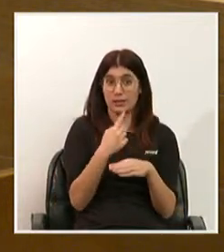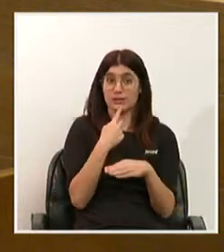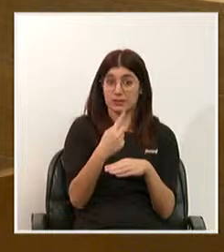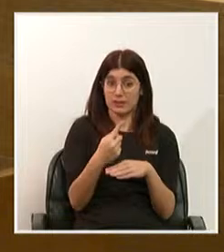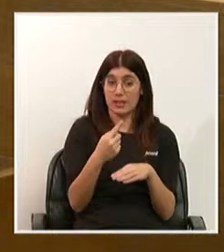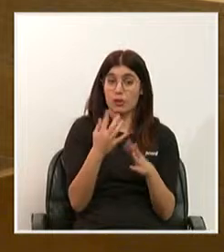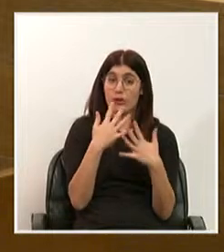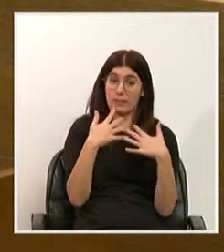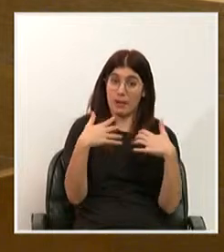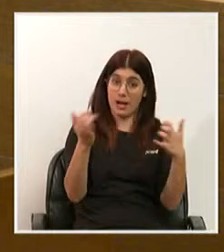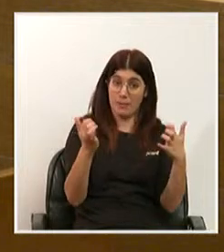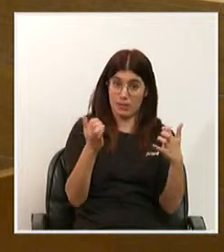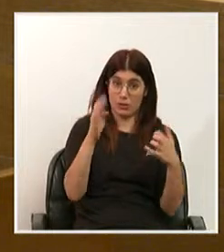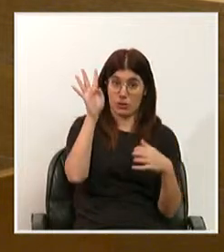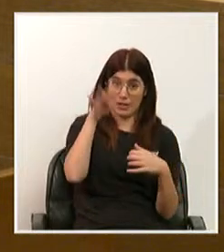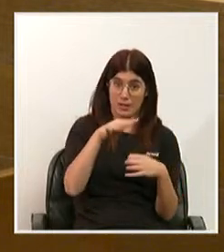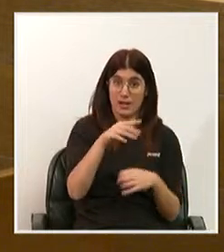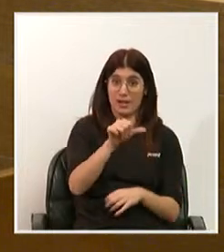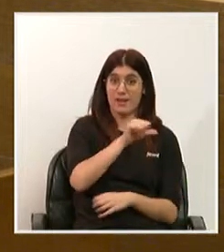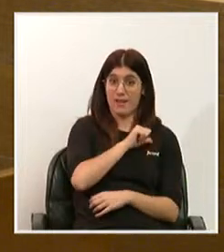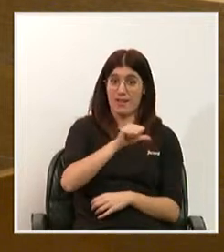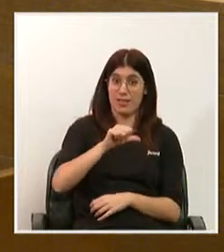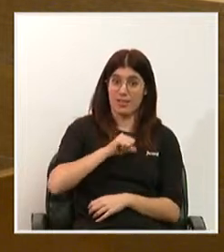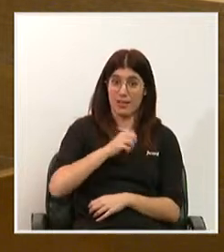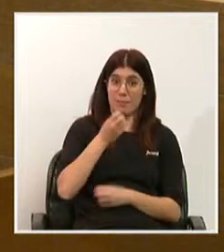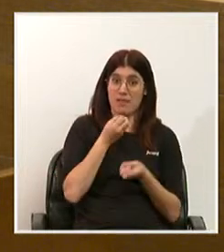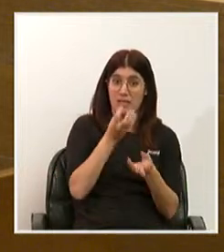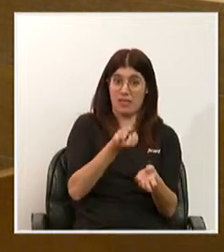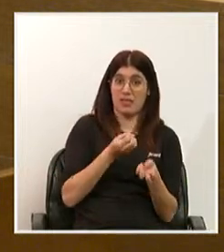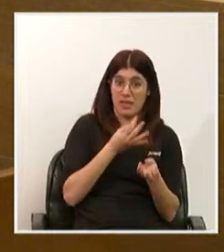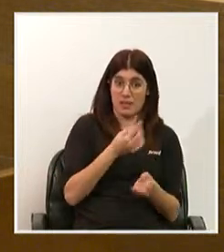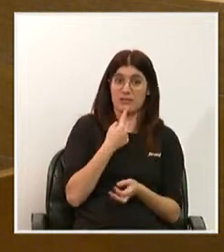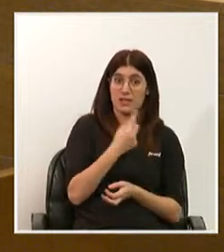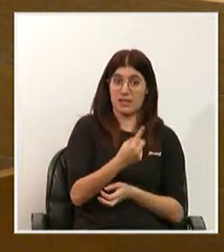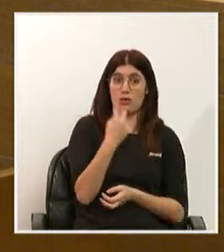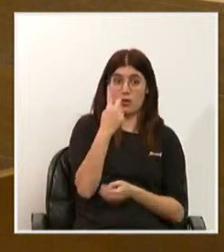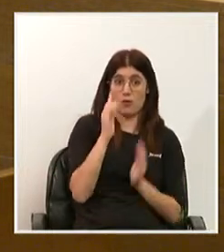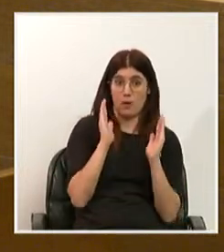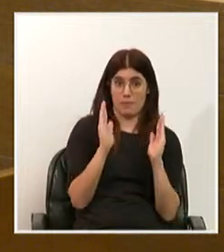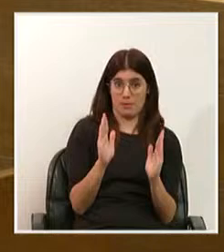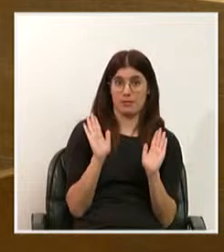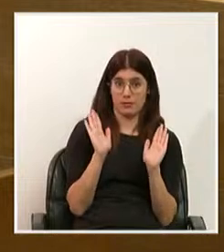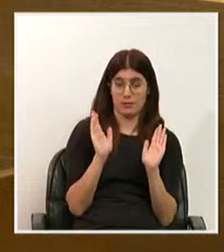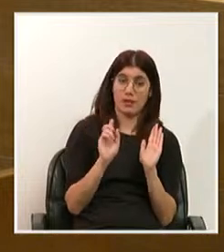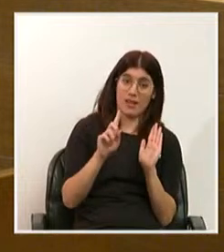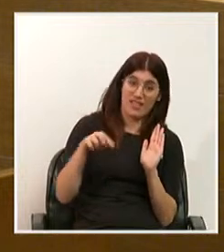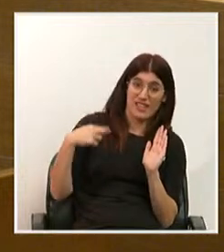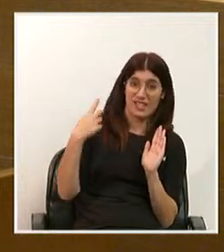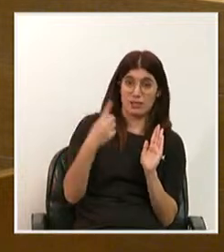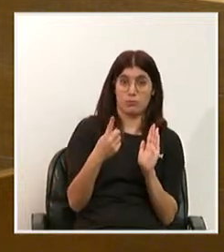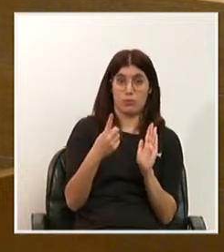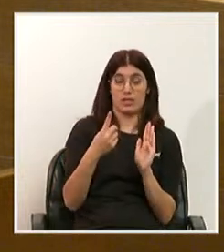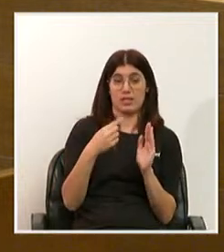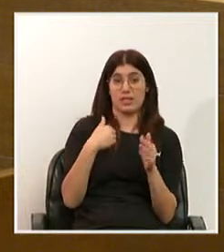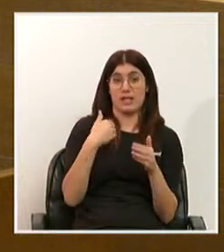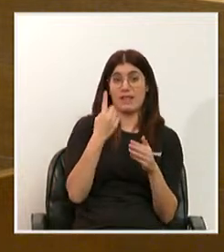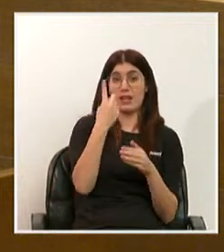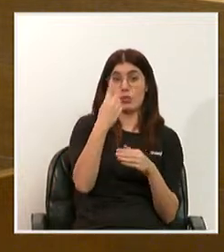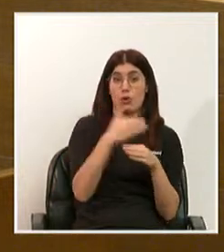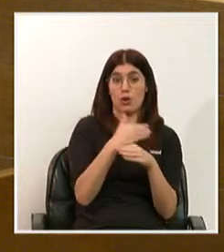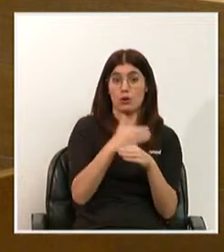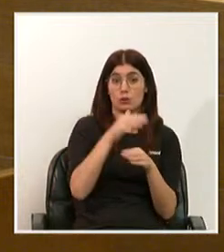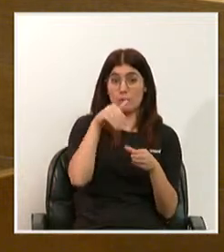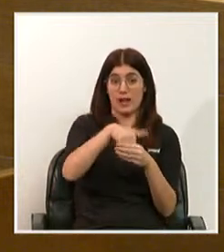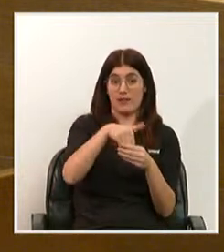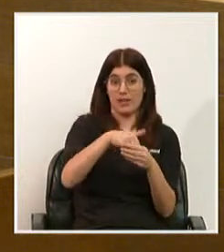parlamento Catalán la la declaración de Independencia unilateral después del referéndum Ilegal del 1 de octubre